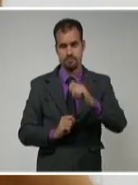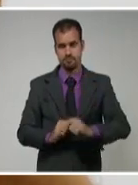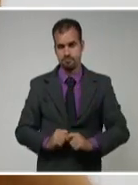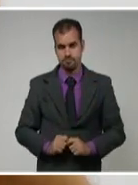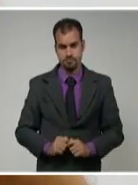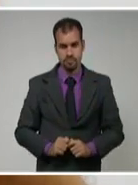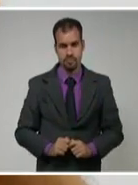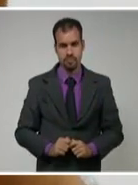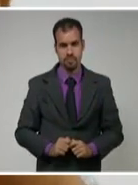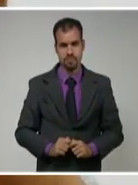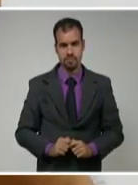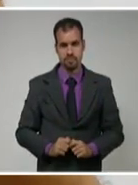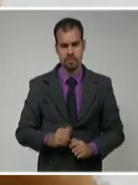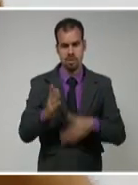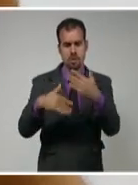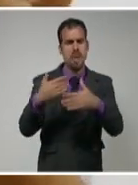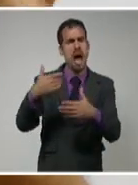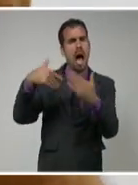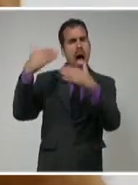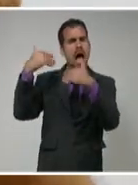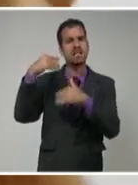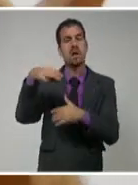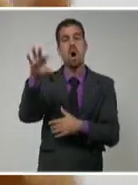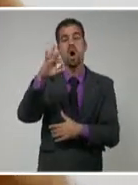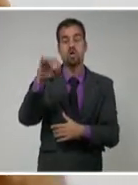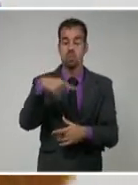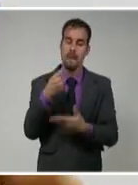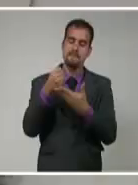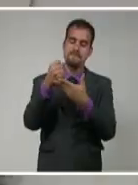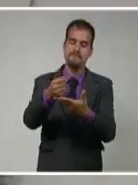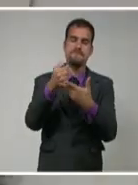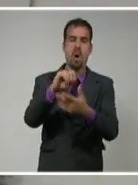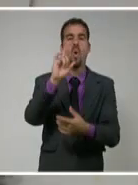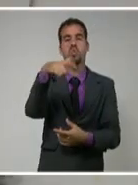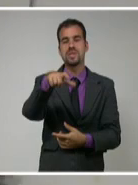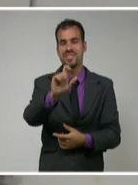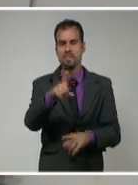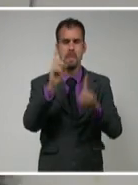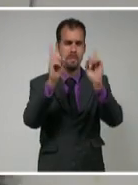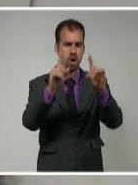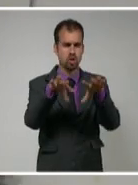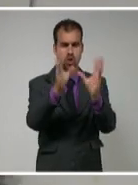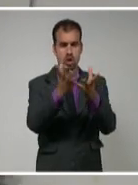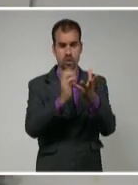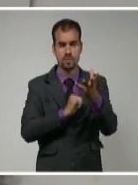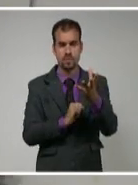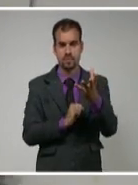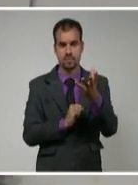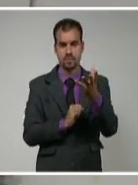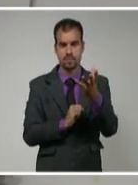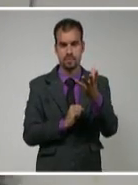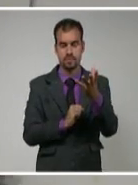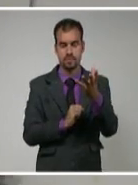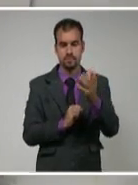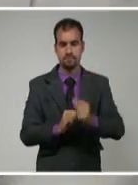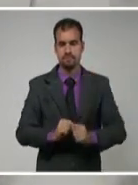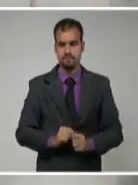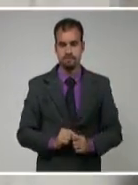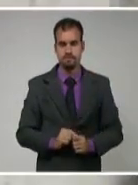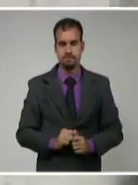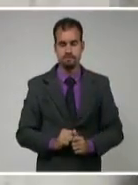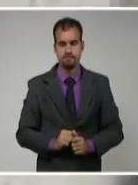como un apoyo de la OJC a los políticos, los batallones, una especie de comisario político. Eso